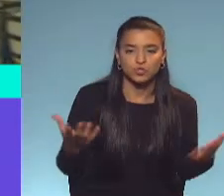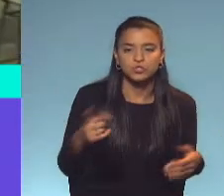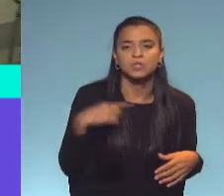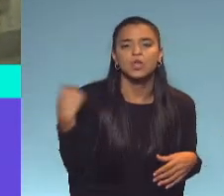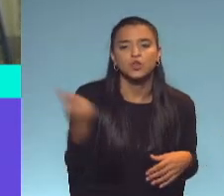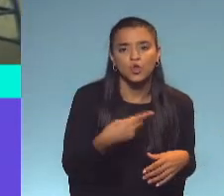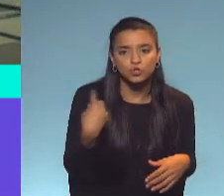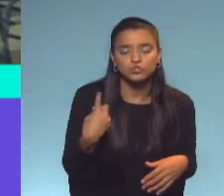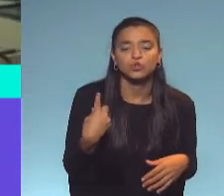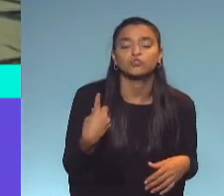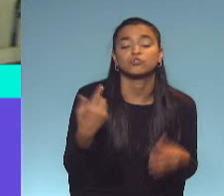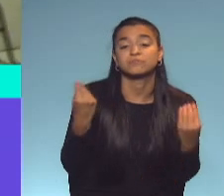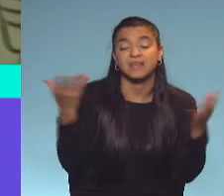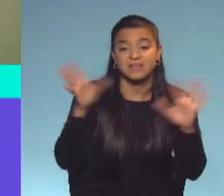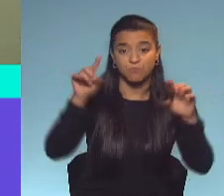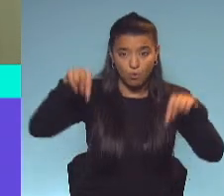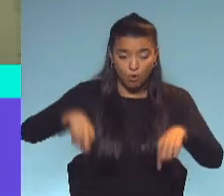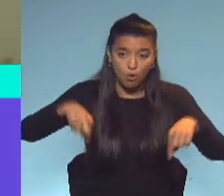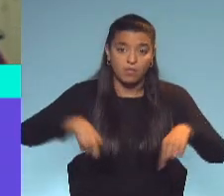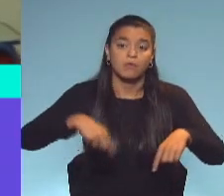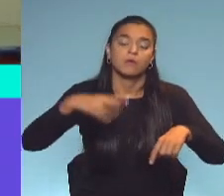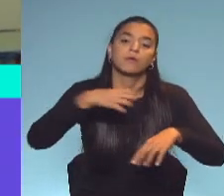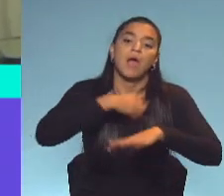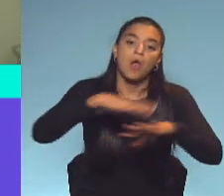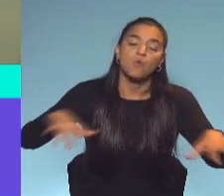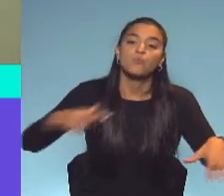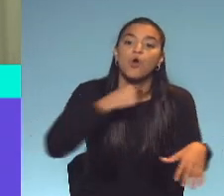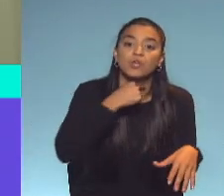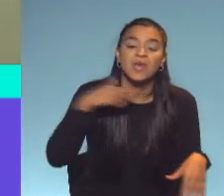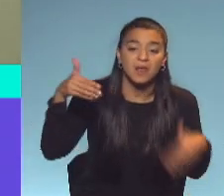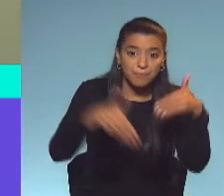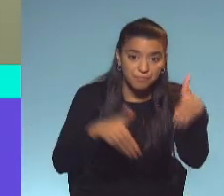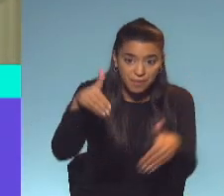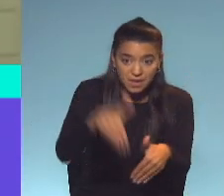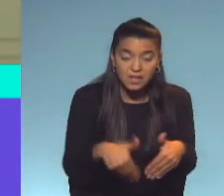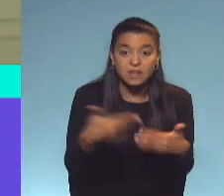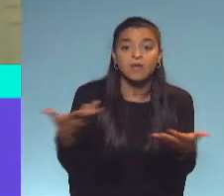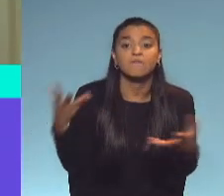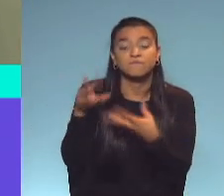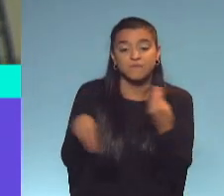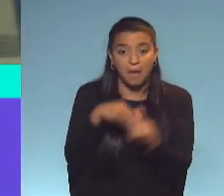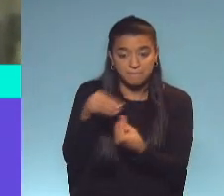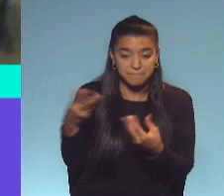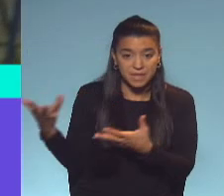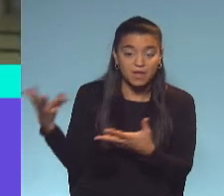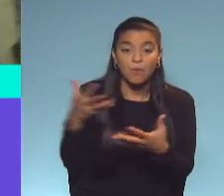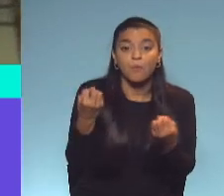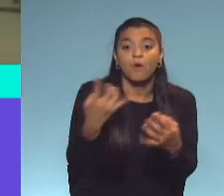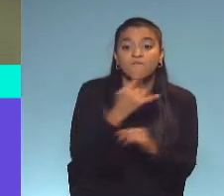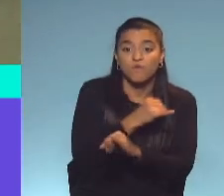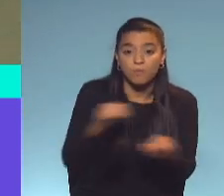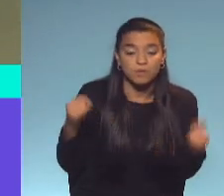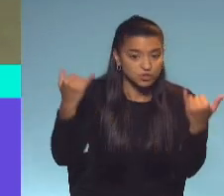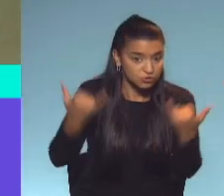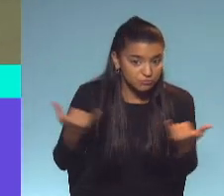vamos a hacer en el día de hoy, todos aquellos chicos que quieran asistir y que quieran estar presentes junto a las familias, porque la información les ha